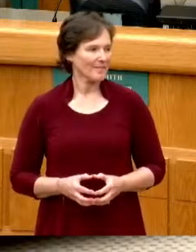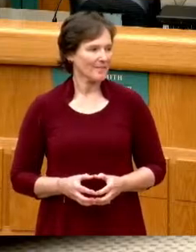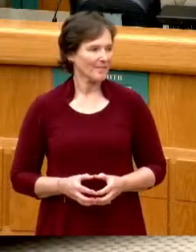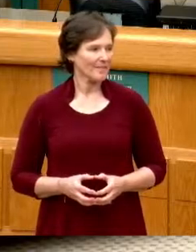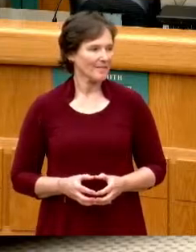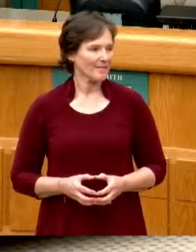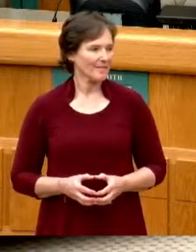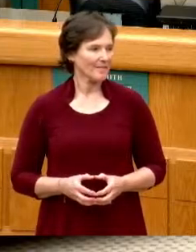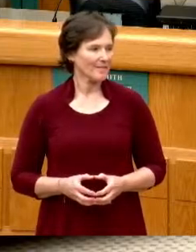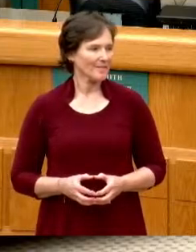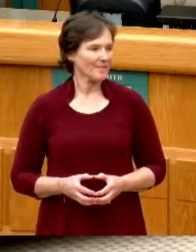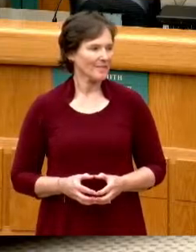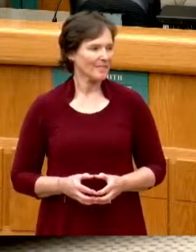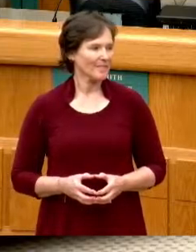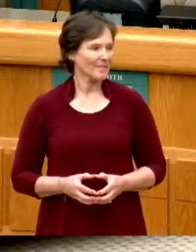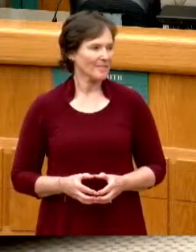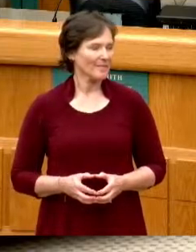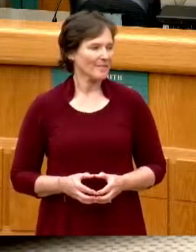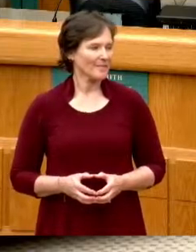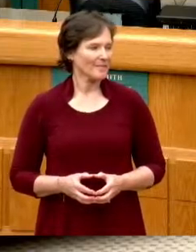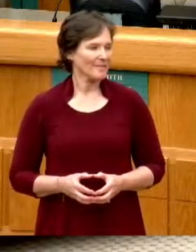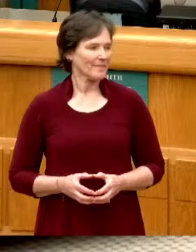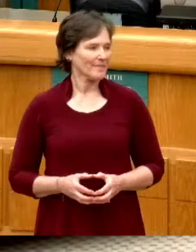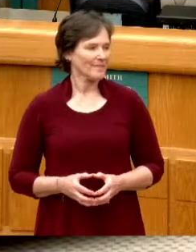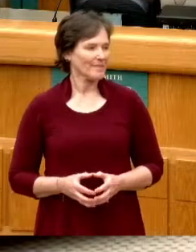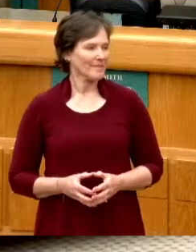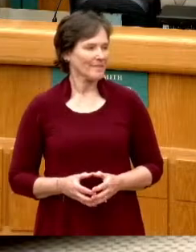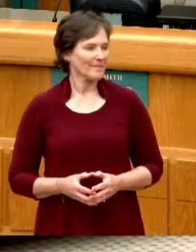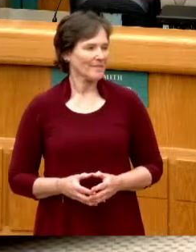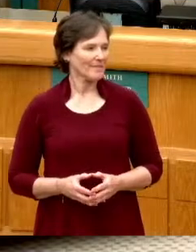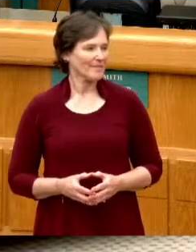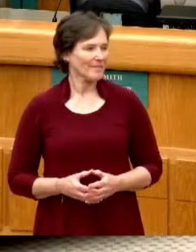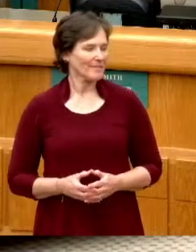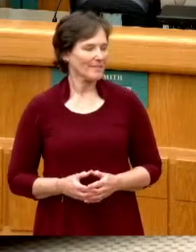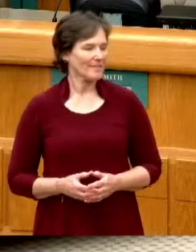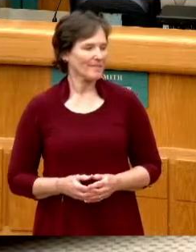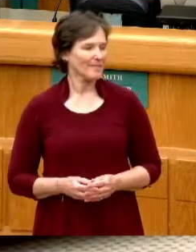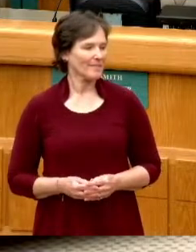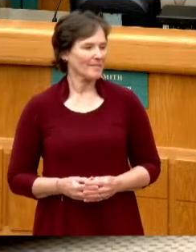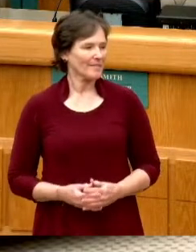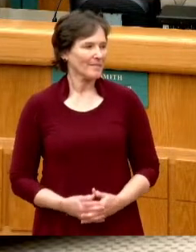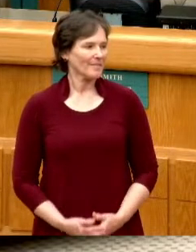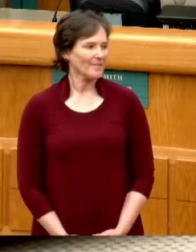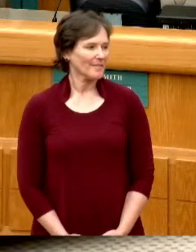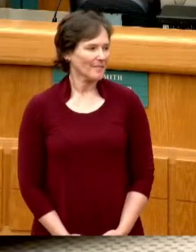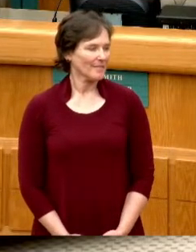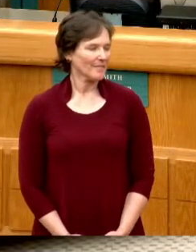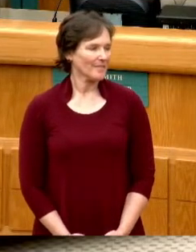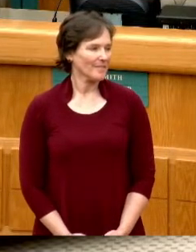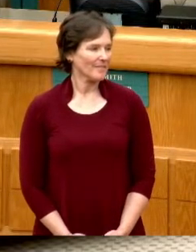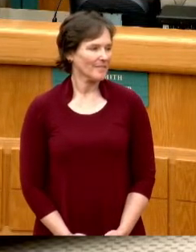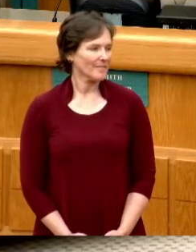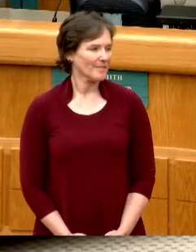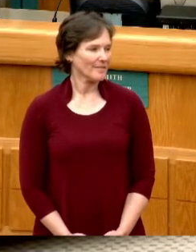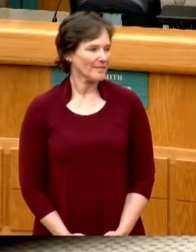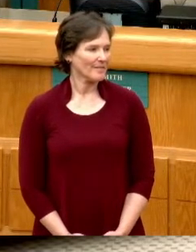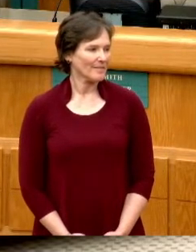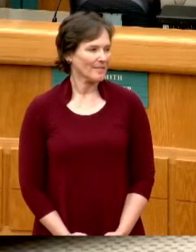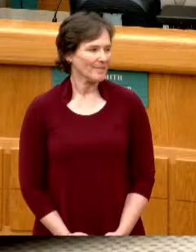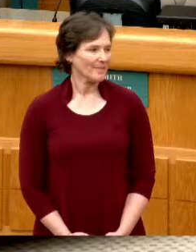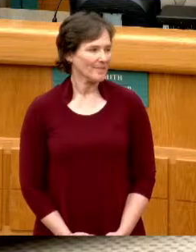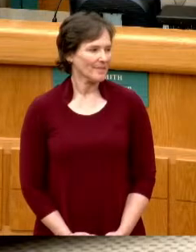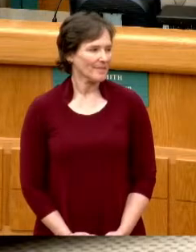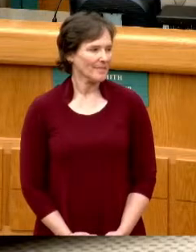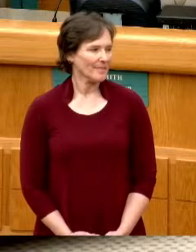más de 2,500 personas alrededor de la 1:30 de la tarde. Pero no podemos ofrecer lo que no tenemos. Espero que la disponibilidad de las vacunas